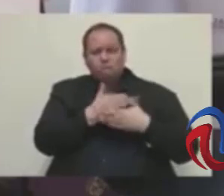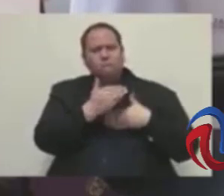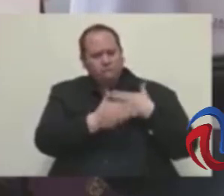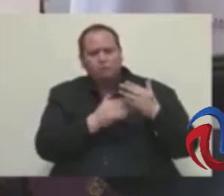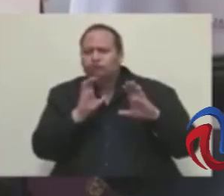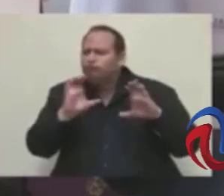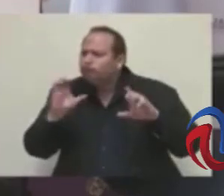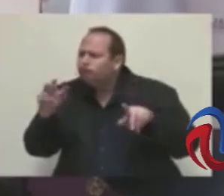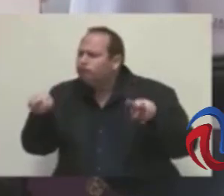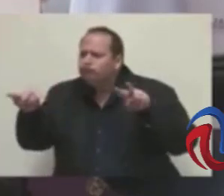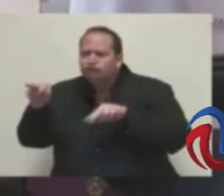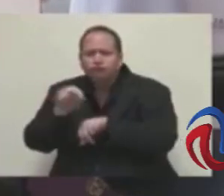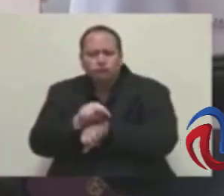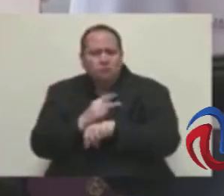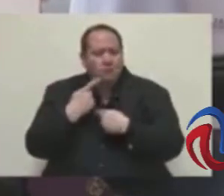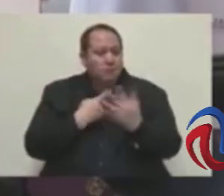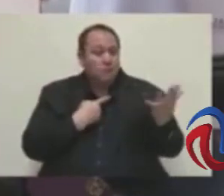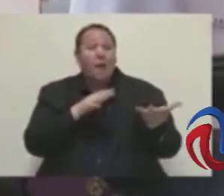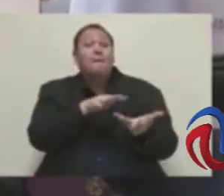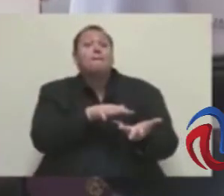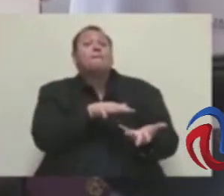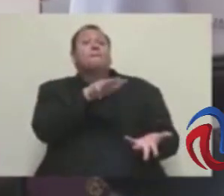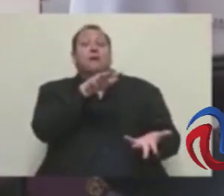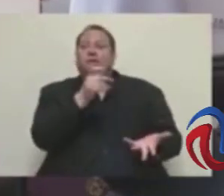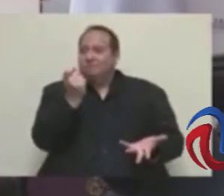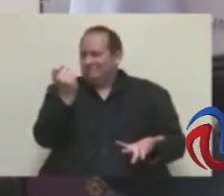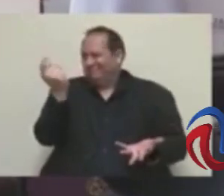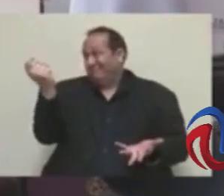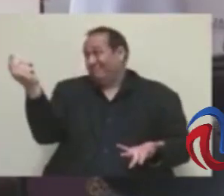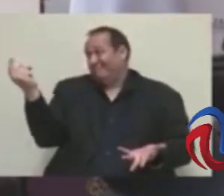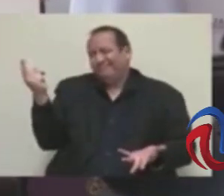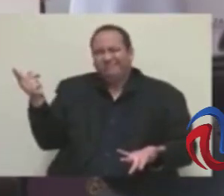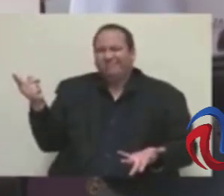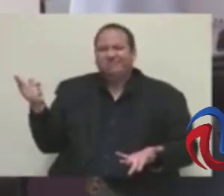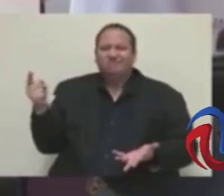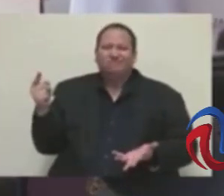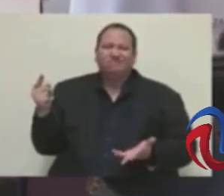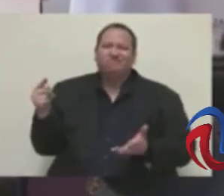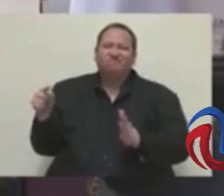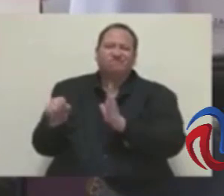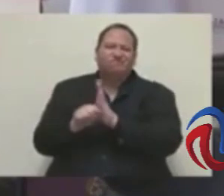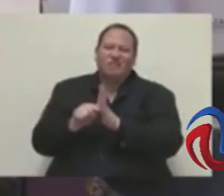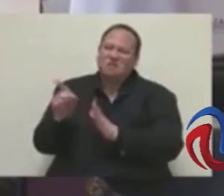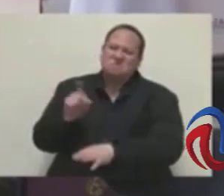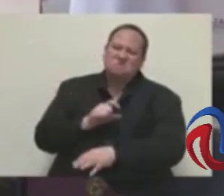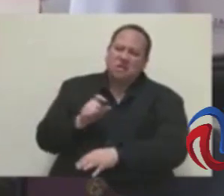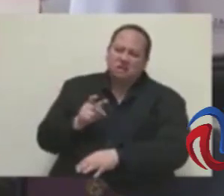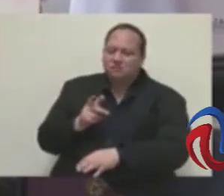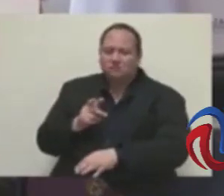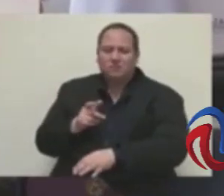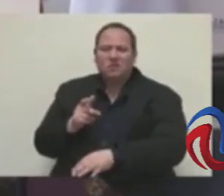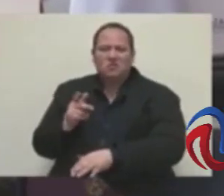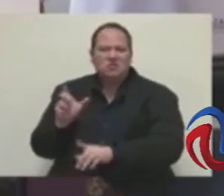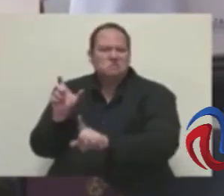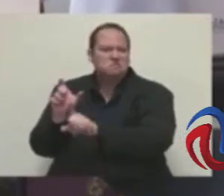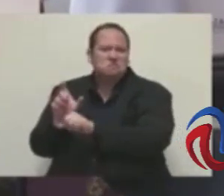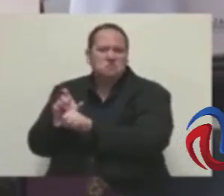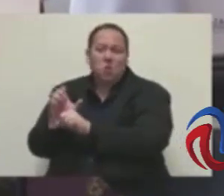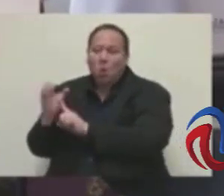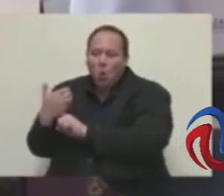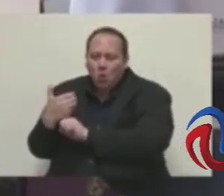a la ciudadanía baja californiana en aquellos casos donde no sea así pues evidentemente no vamos a proteger